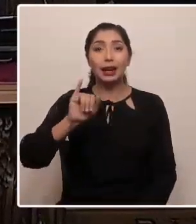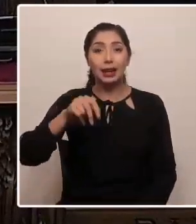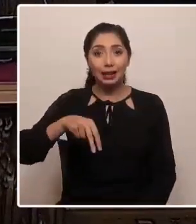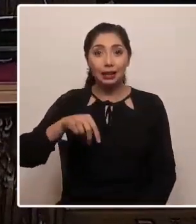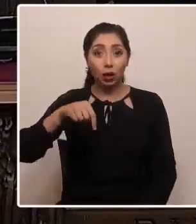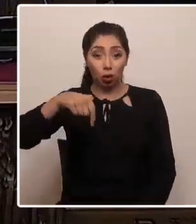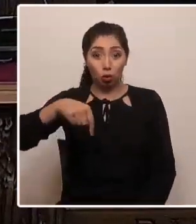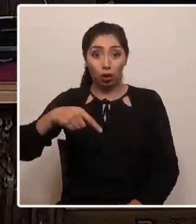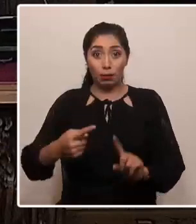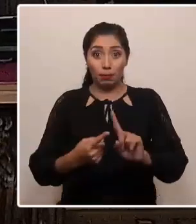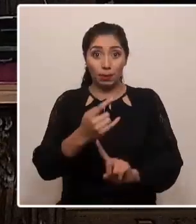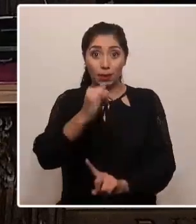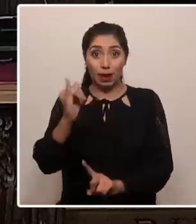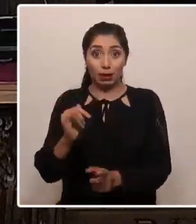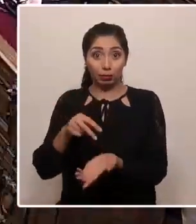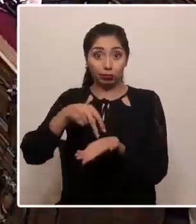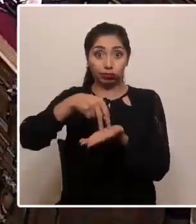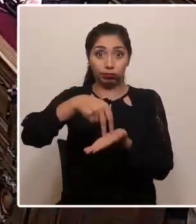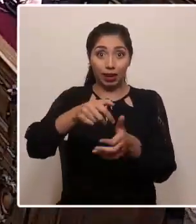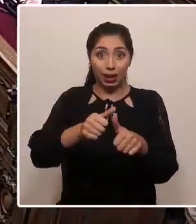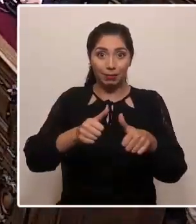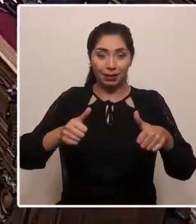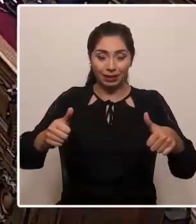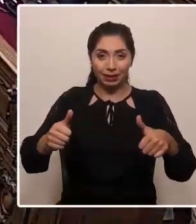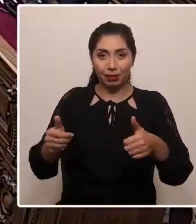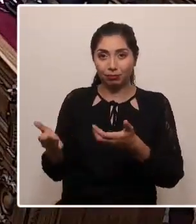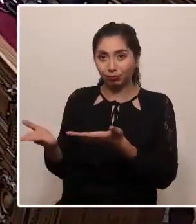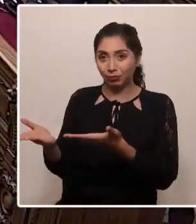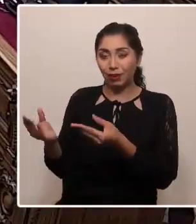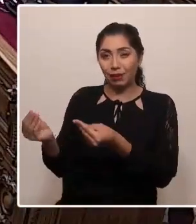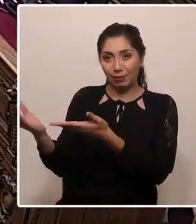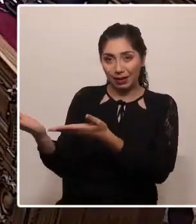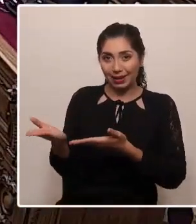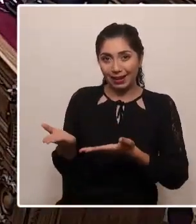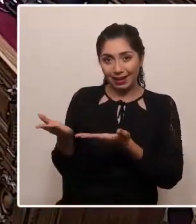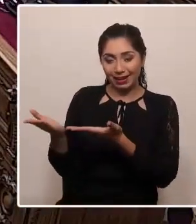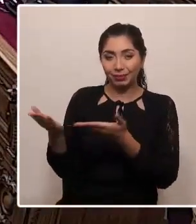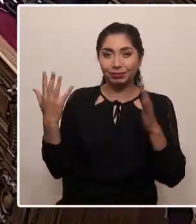a la testera. A quien damos palabra y le damos la cordial bienvenida.